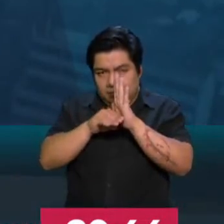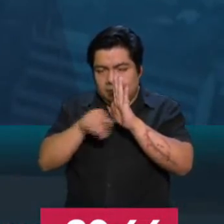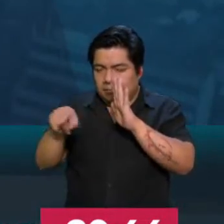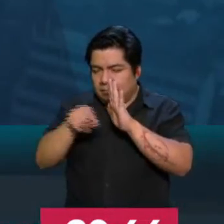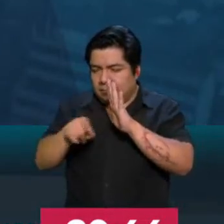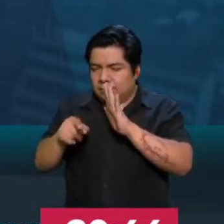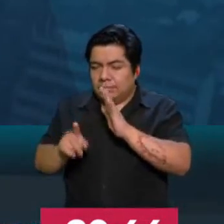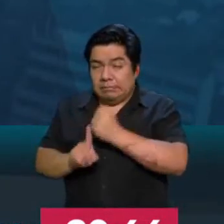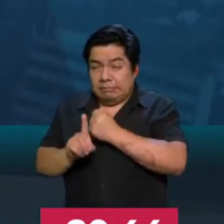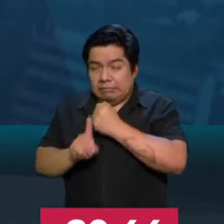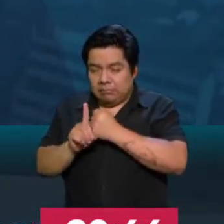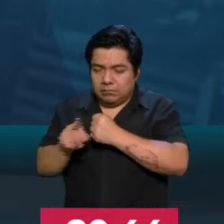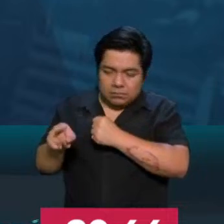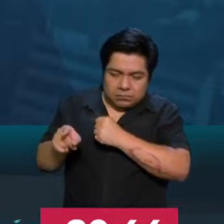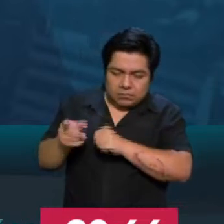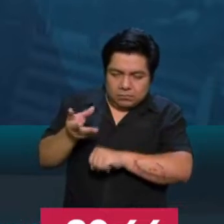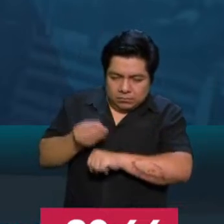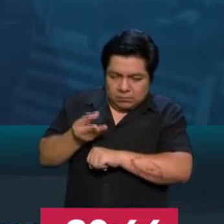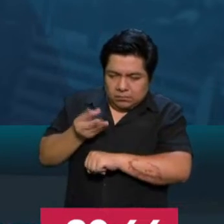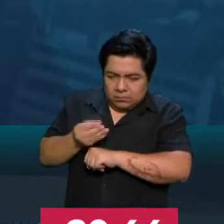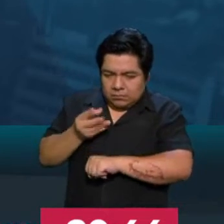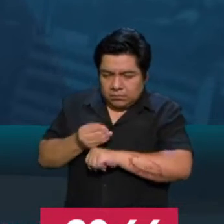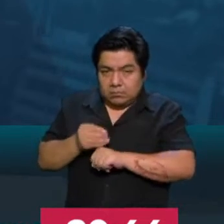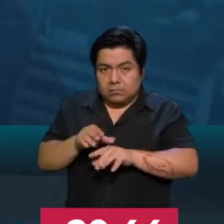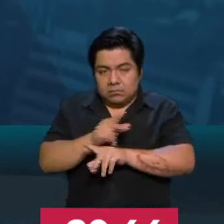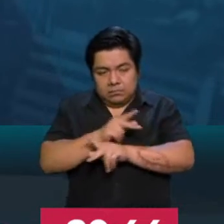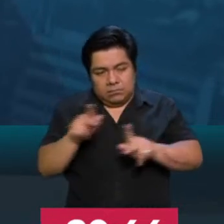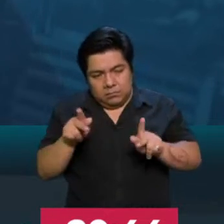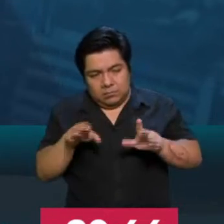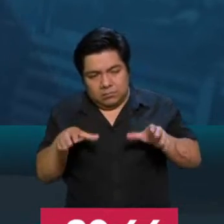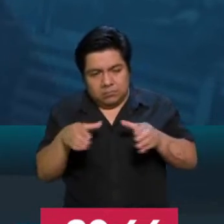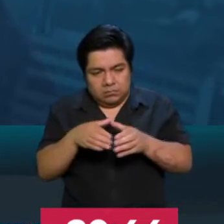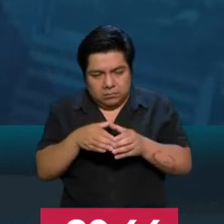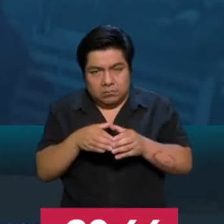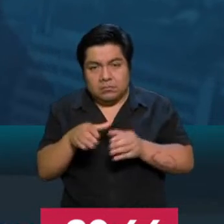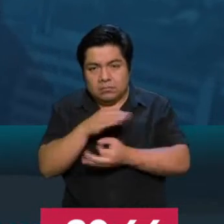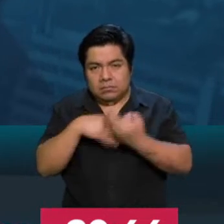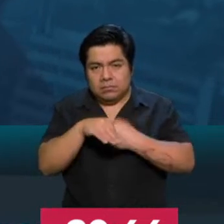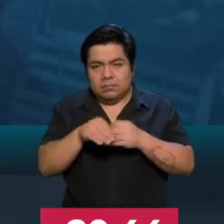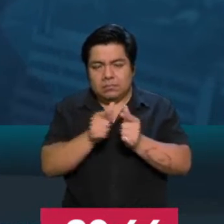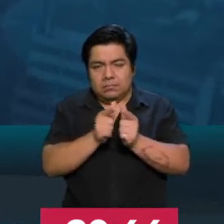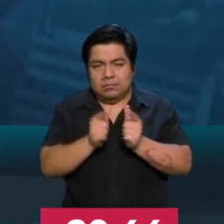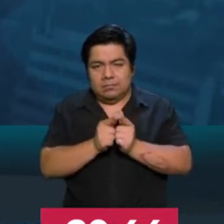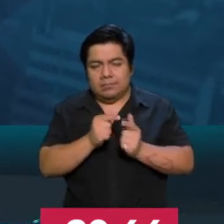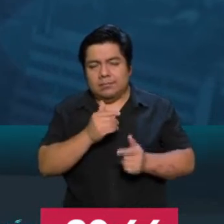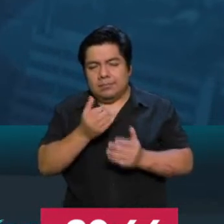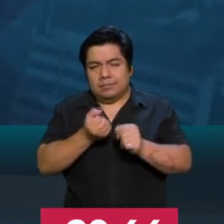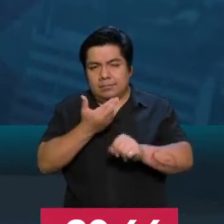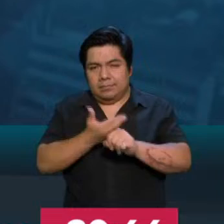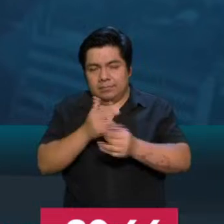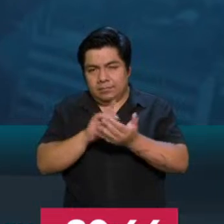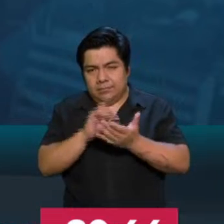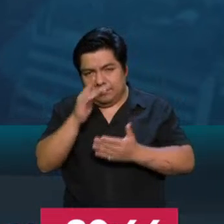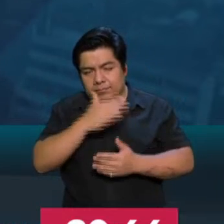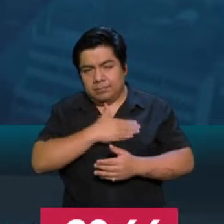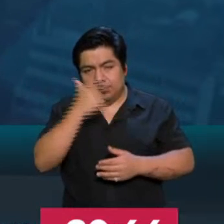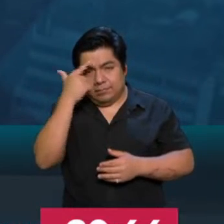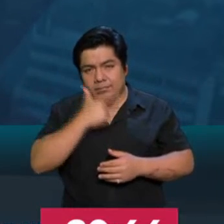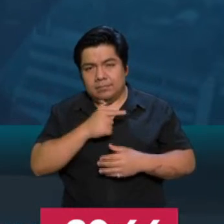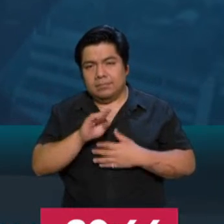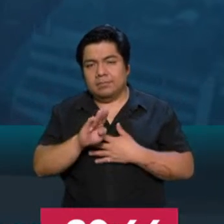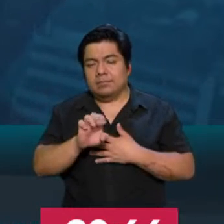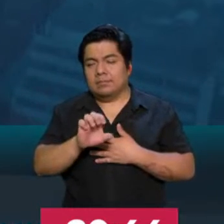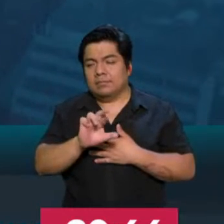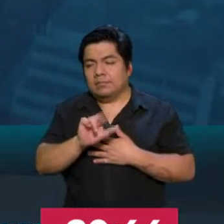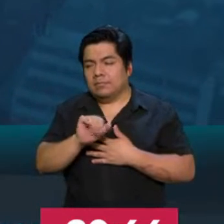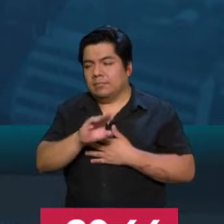la crisis de la vivienda a partir de lo público, lo común y lo colectivo. Muchas gracias, secretario, y buenas noches. Gracias, Berenice. Estaremos muy pendientes